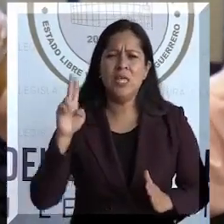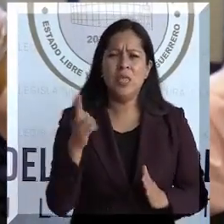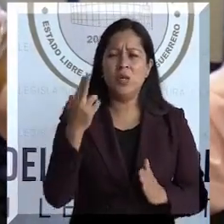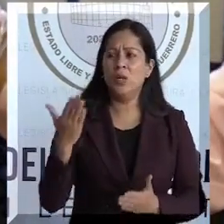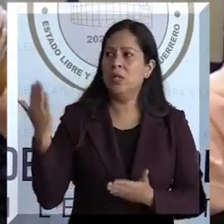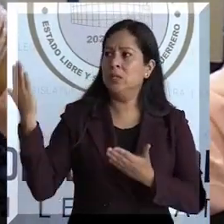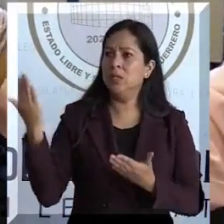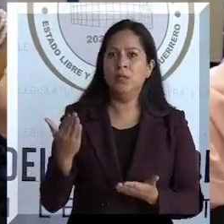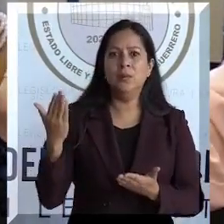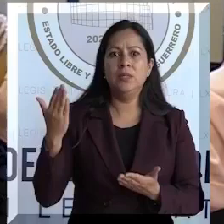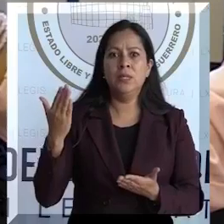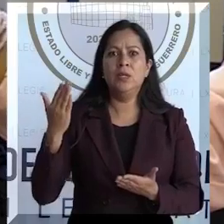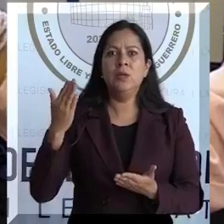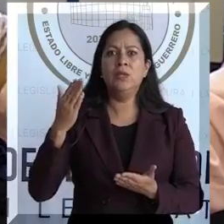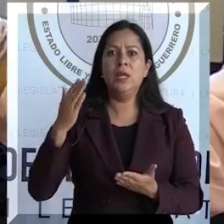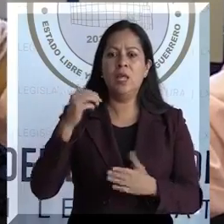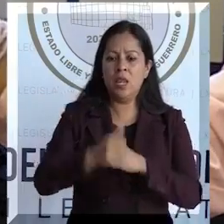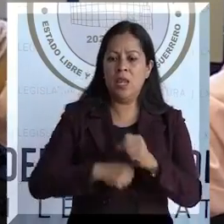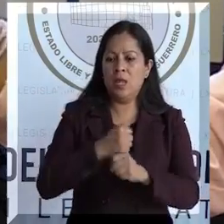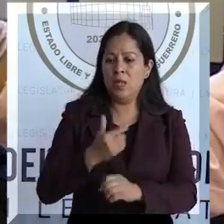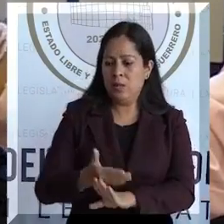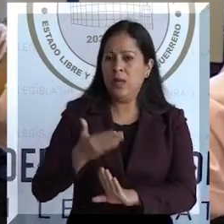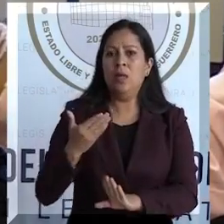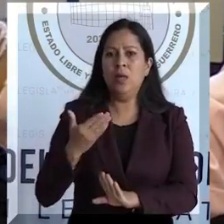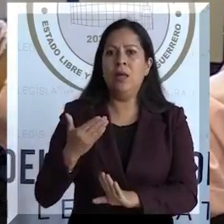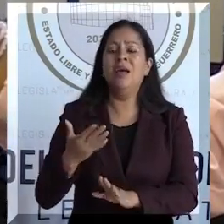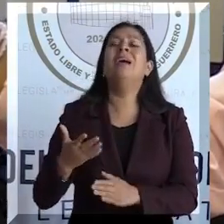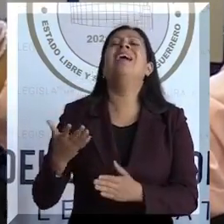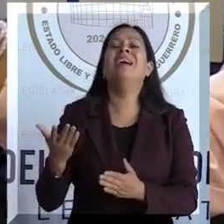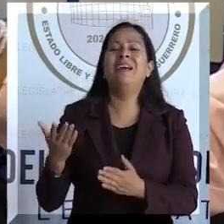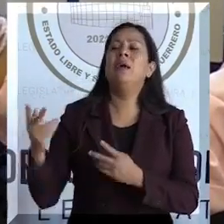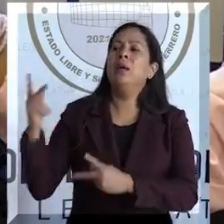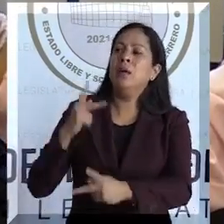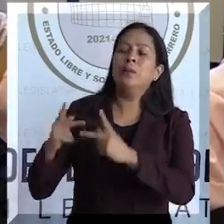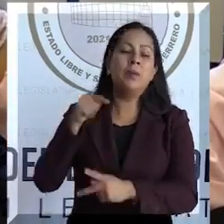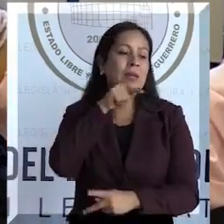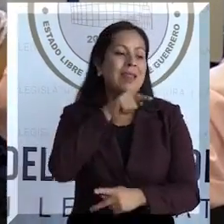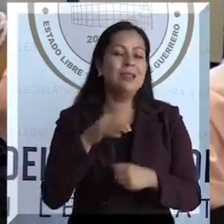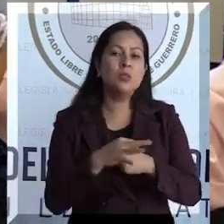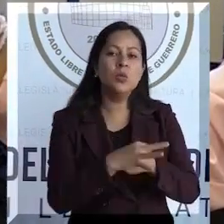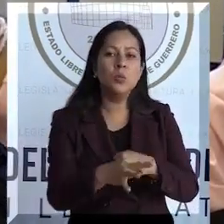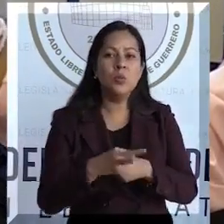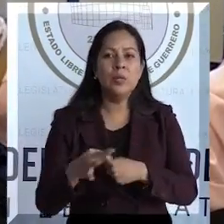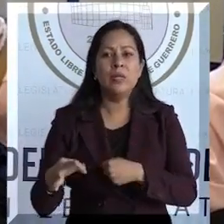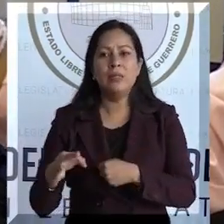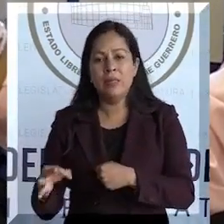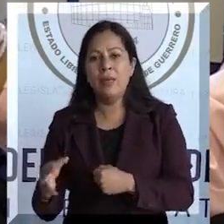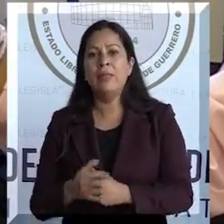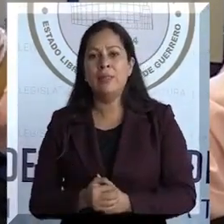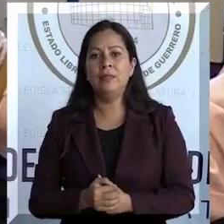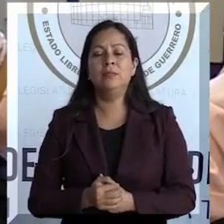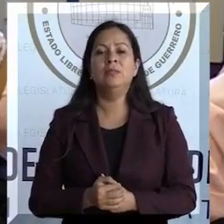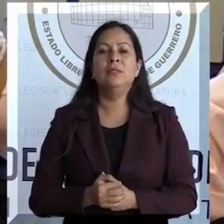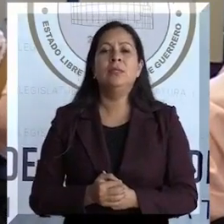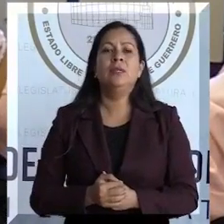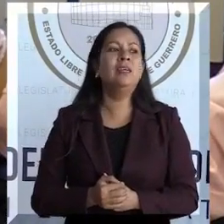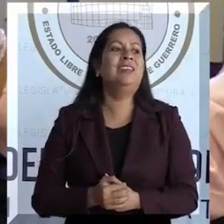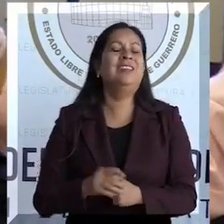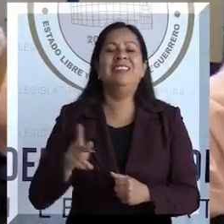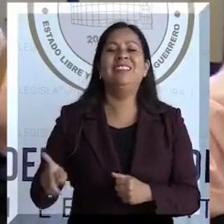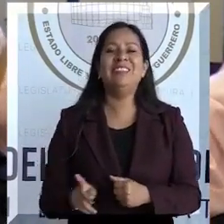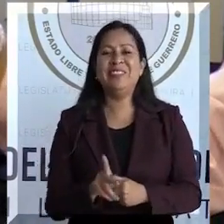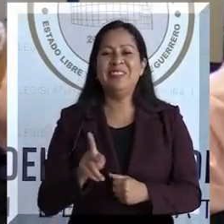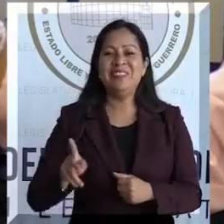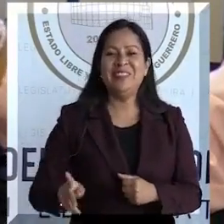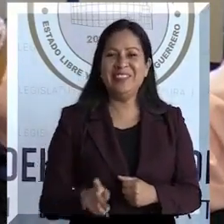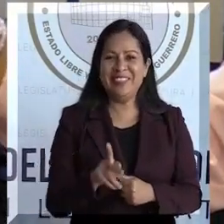que entraron el año pasado, entran precisamente a las comunidades, ¿no? Que también dan una estabilidad económica a estos